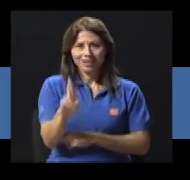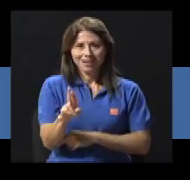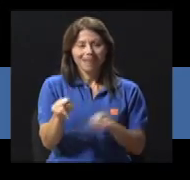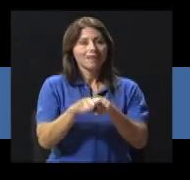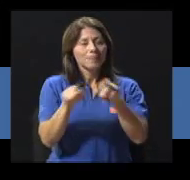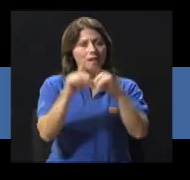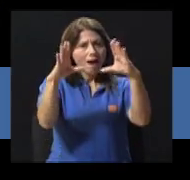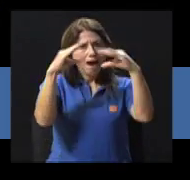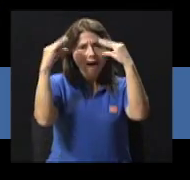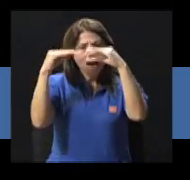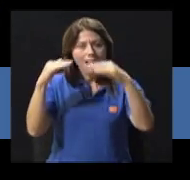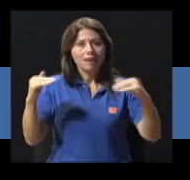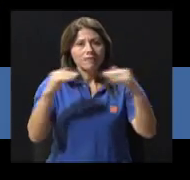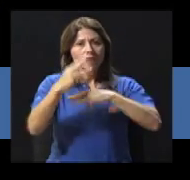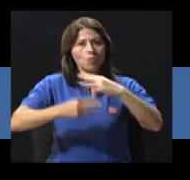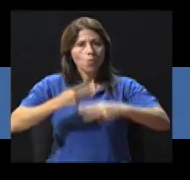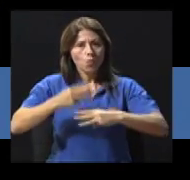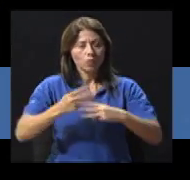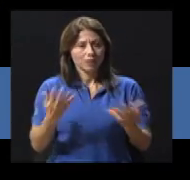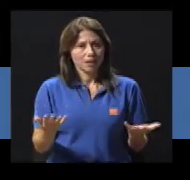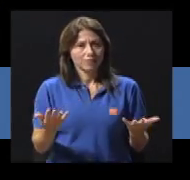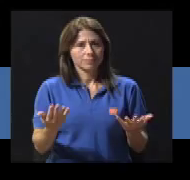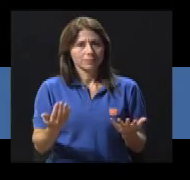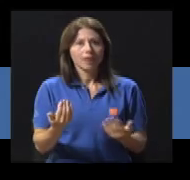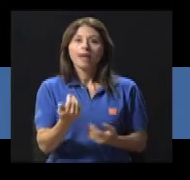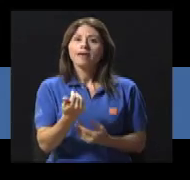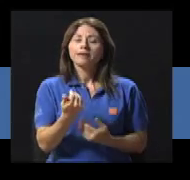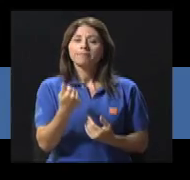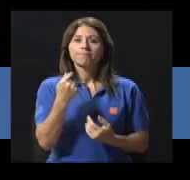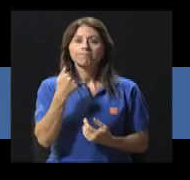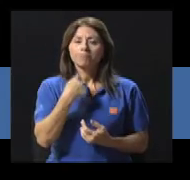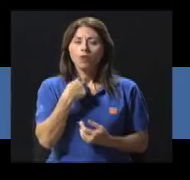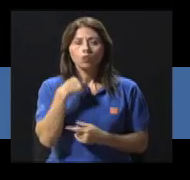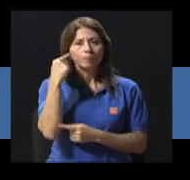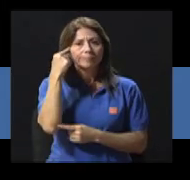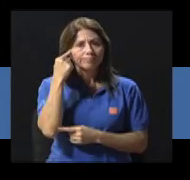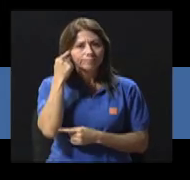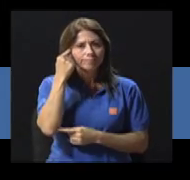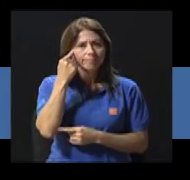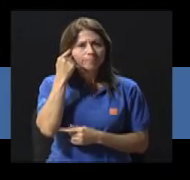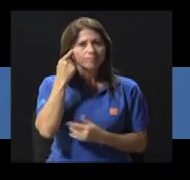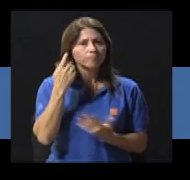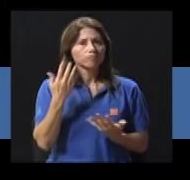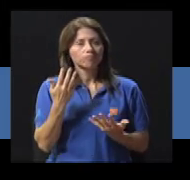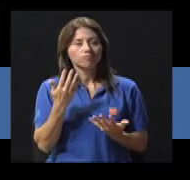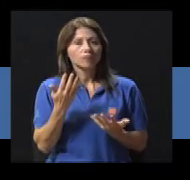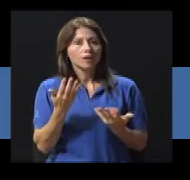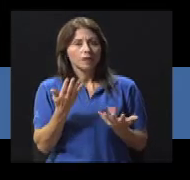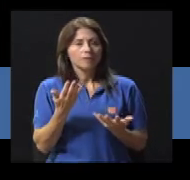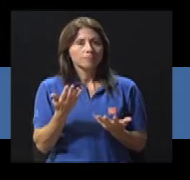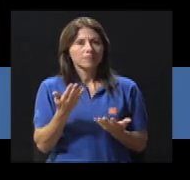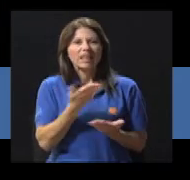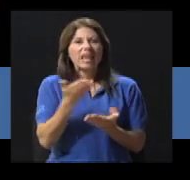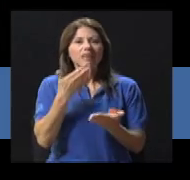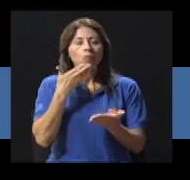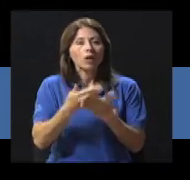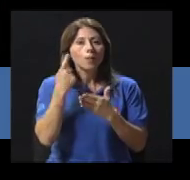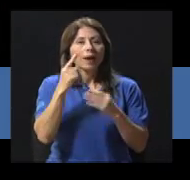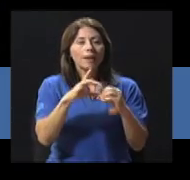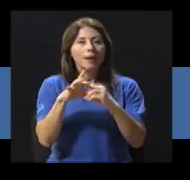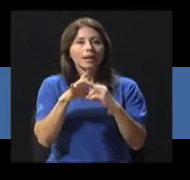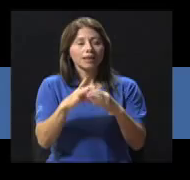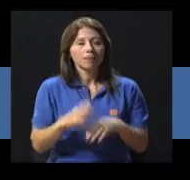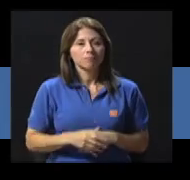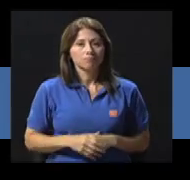no sea solo aquí en Costa Rica, sino en el mundo, y tener como un razonamiento en cuanto a qué